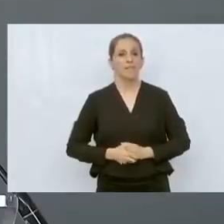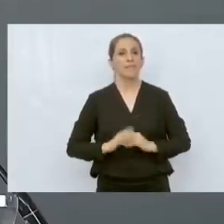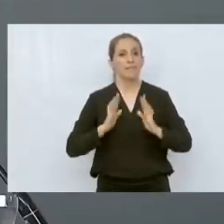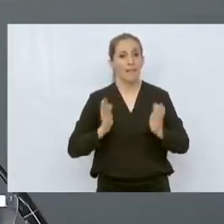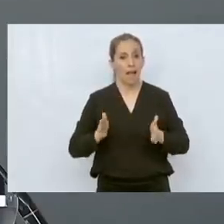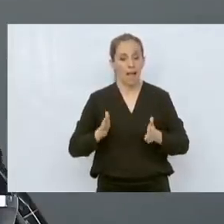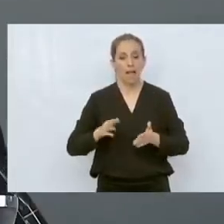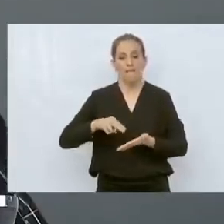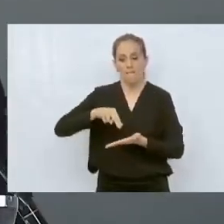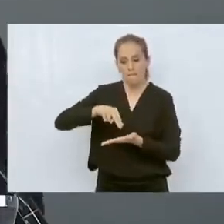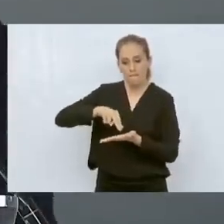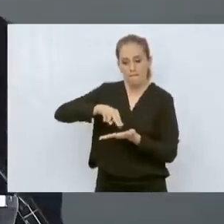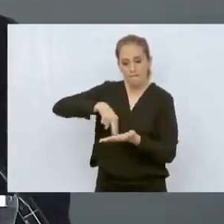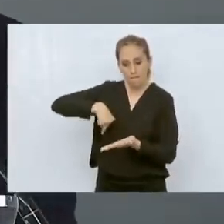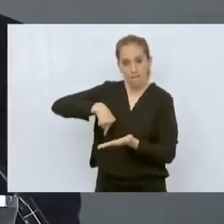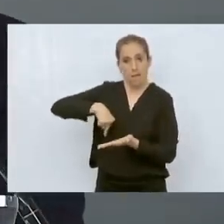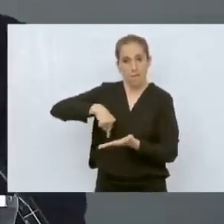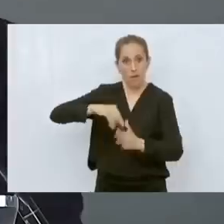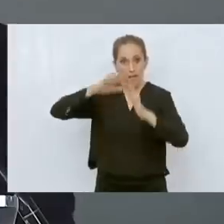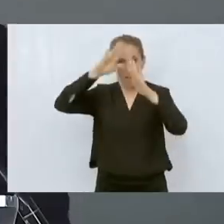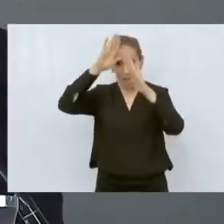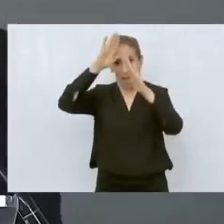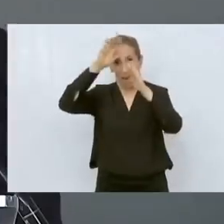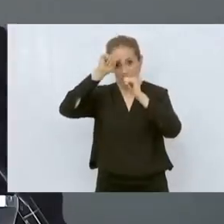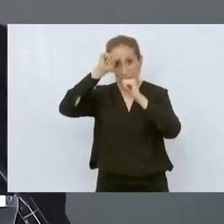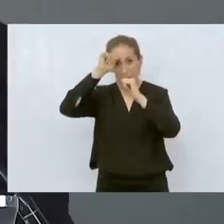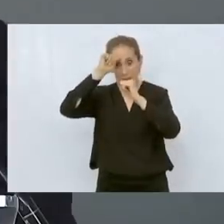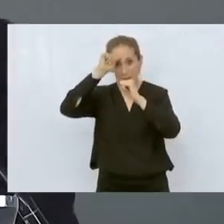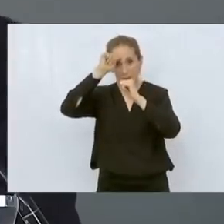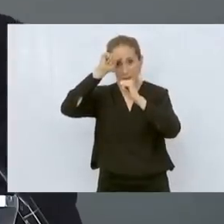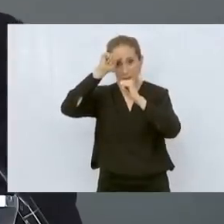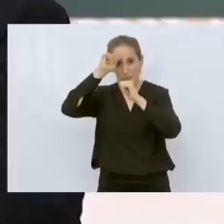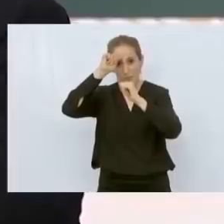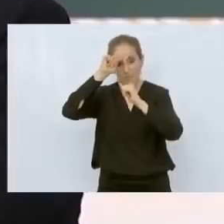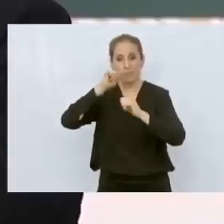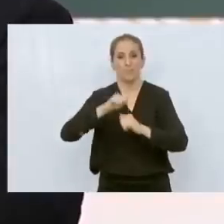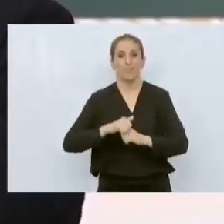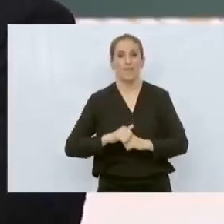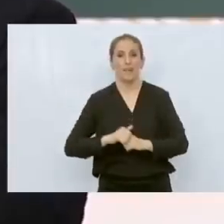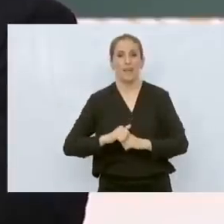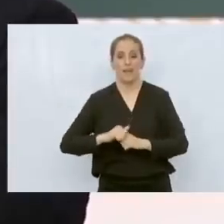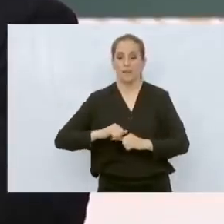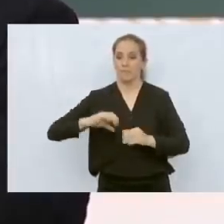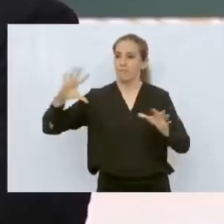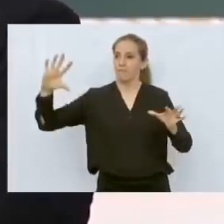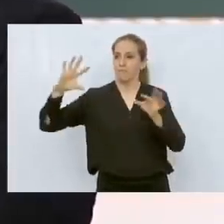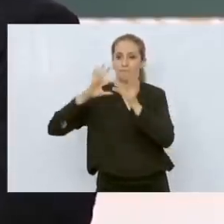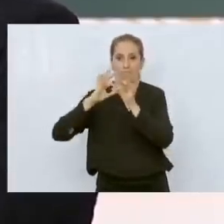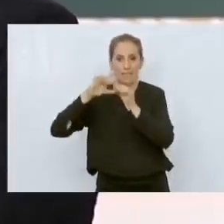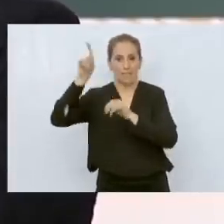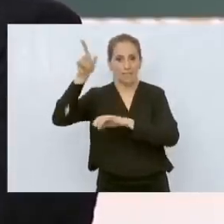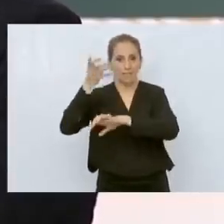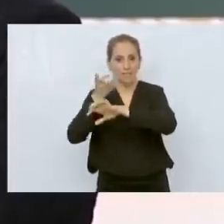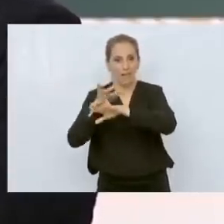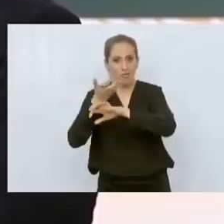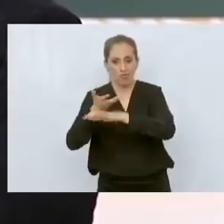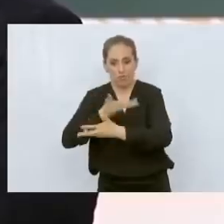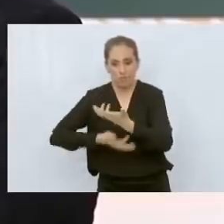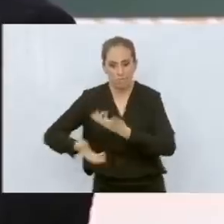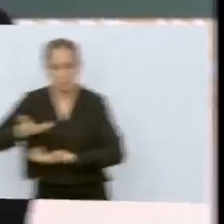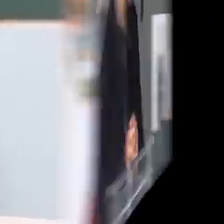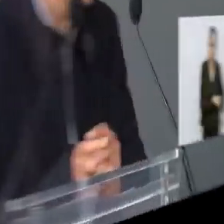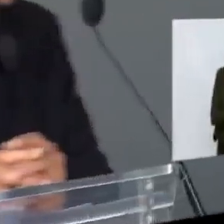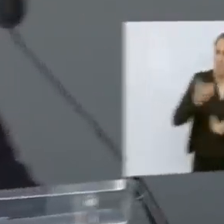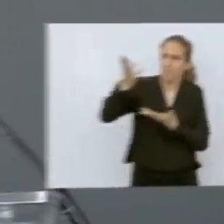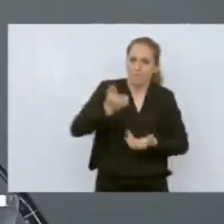el nuevo tratado comercial con Estados Unidos, en condiciones muy favorables